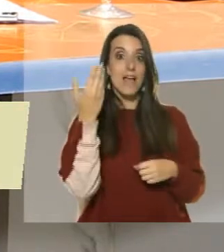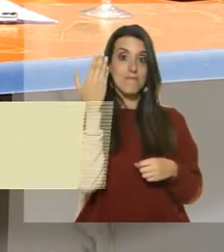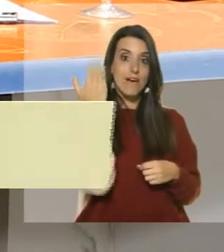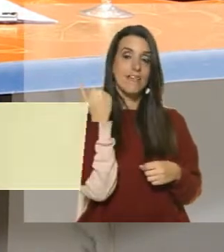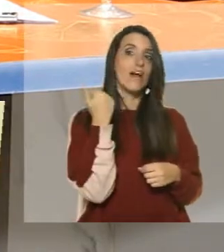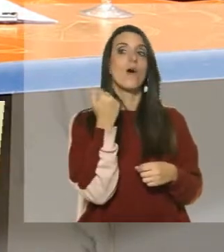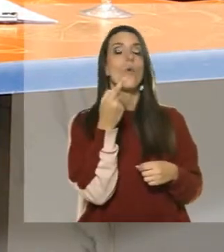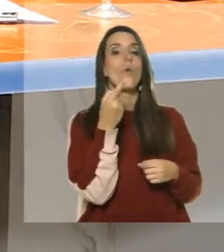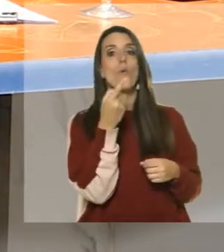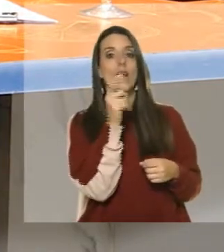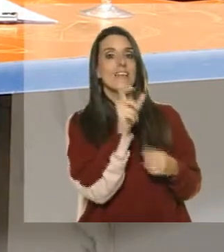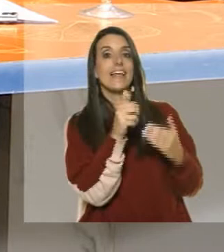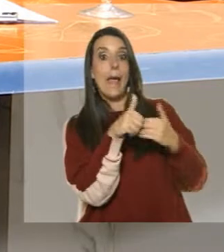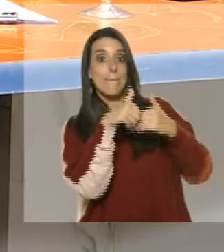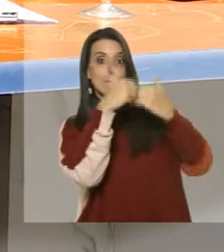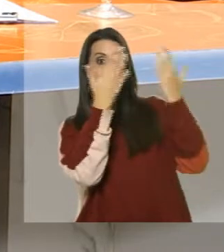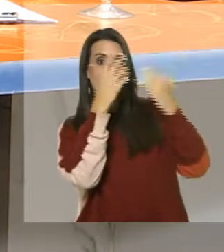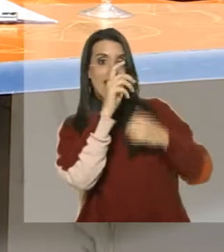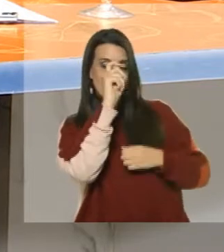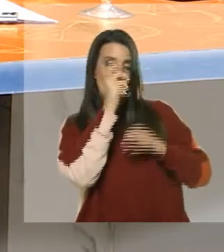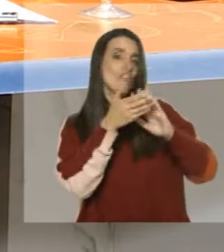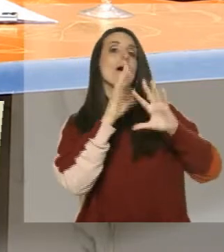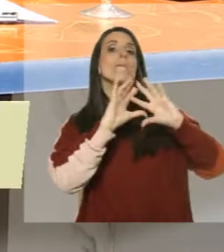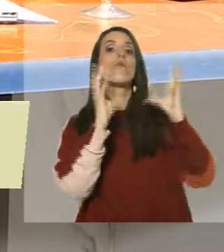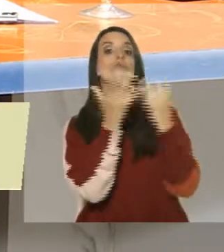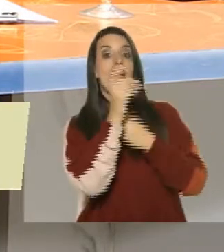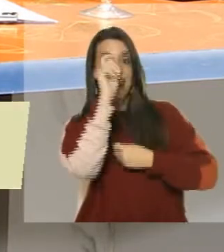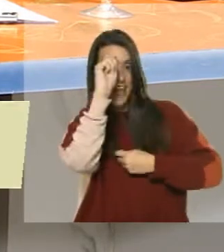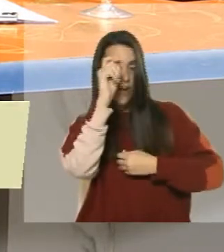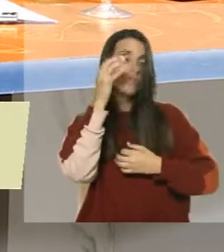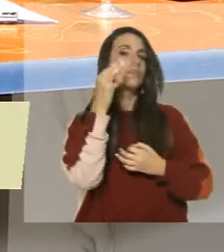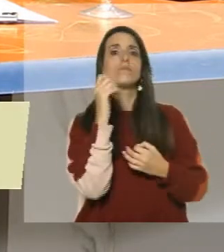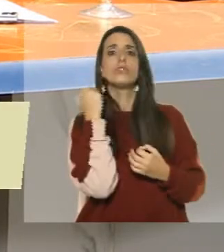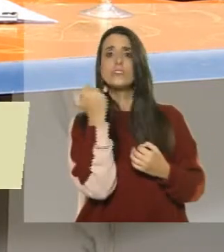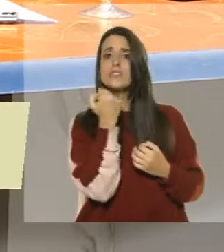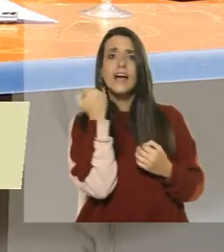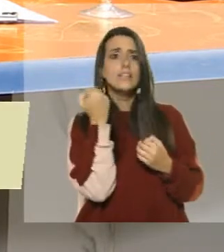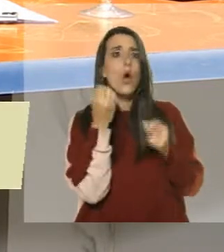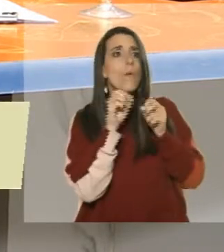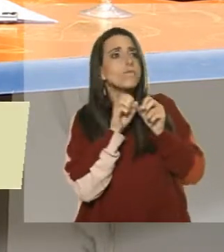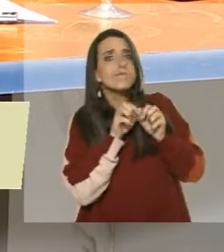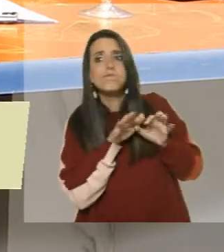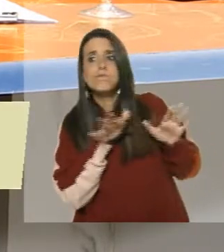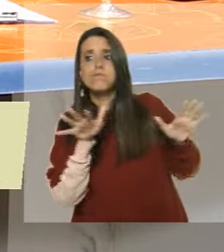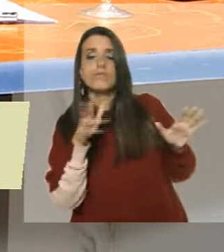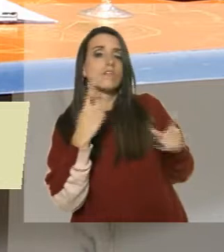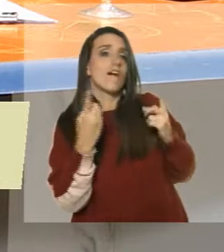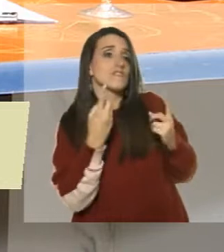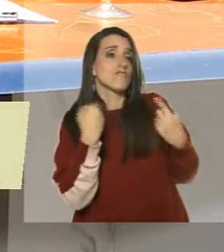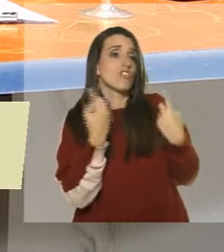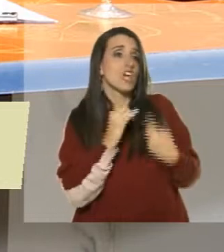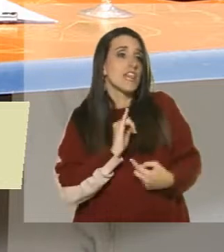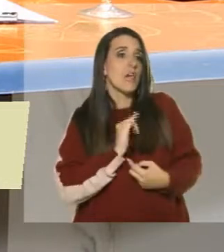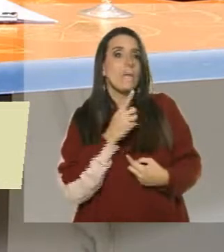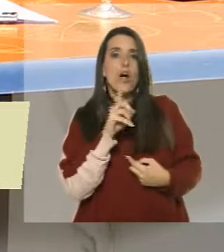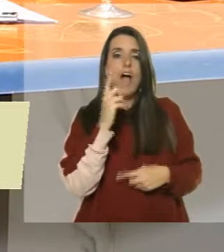de los campeones de tango que nos irá a representar al Mundial, lo increíble de cómo trasciende, porque totalmente, que esté en nosotros, bárbaro, pero que de repente veas a un ruso,